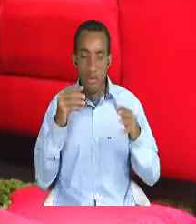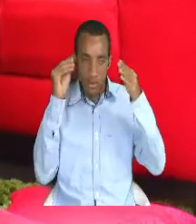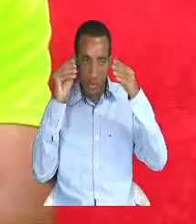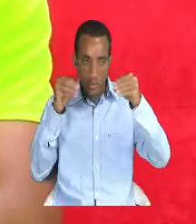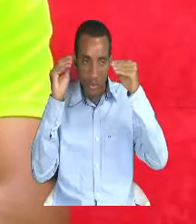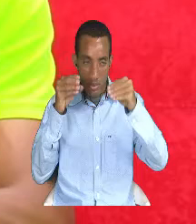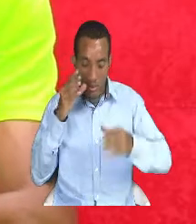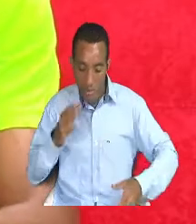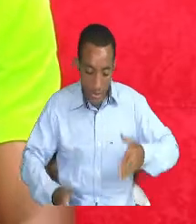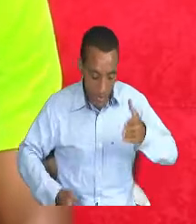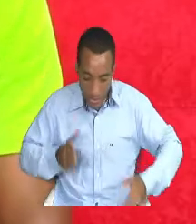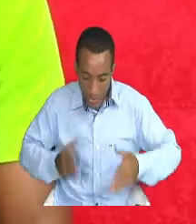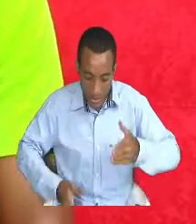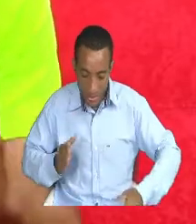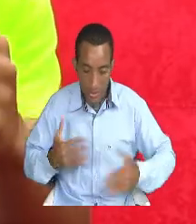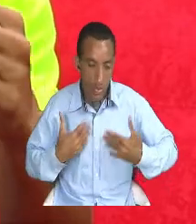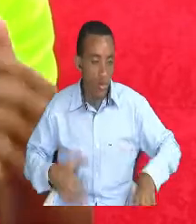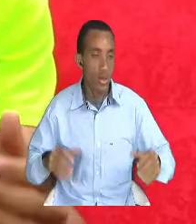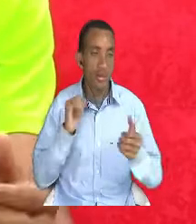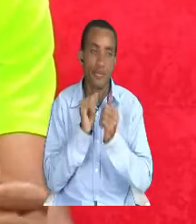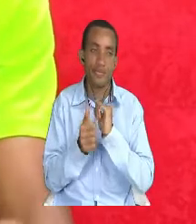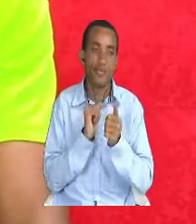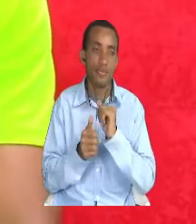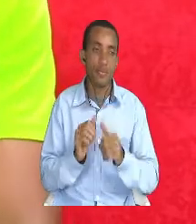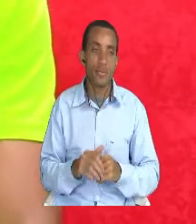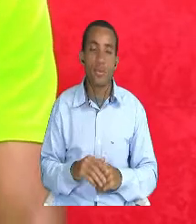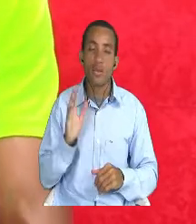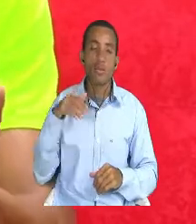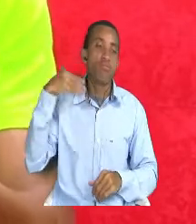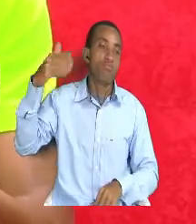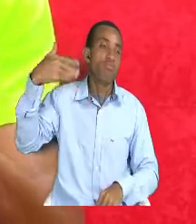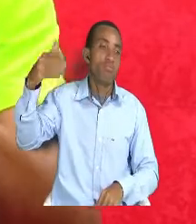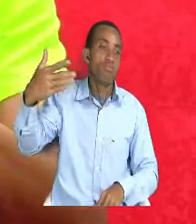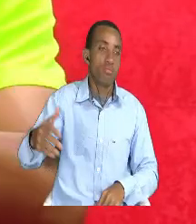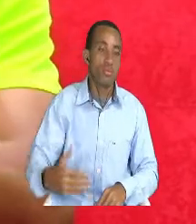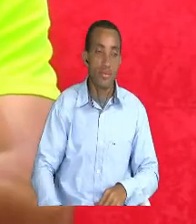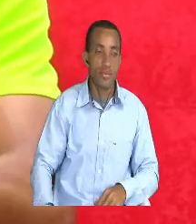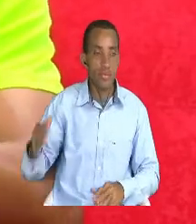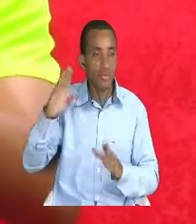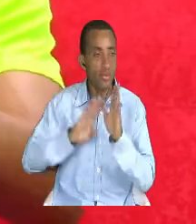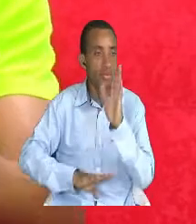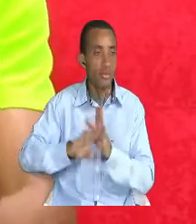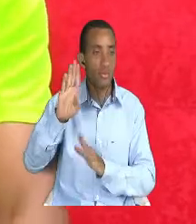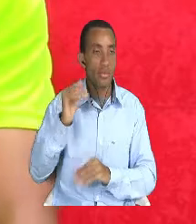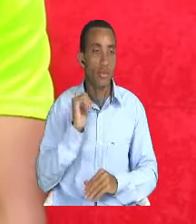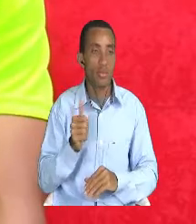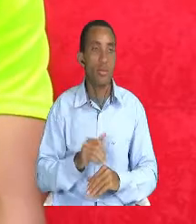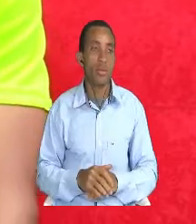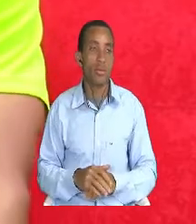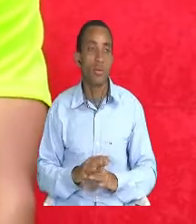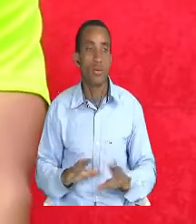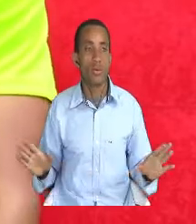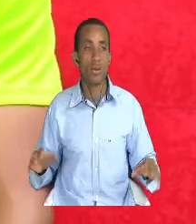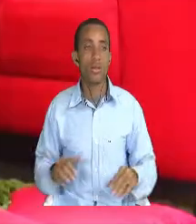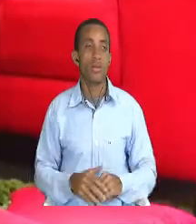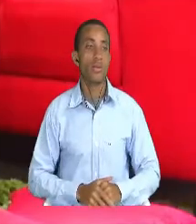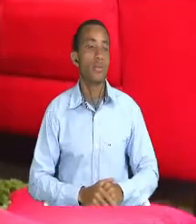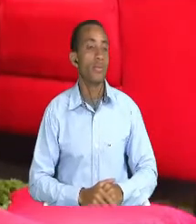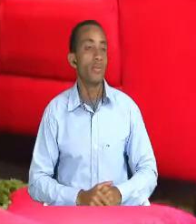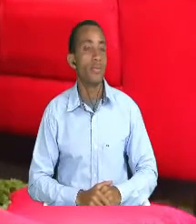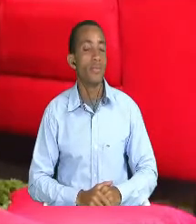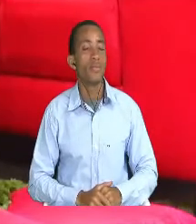en cualquier manifestación deportiva va a hacer que después ese niño se desarrolle o desarrolle mejor su potencial en cualquier disciplina deportiva.